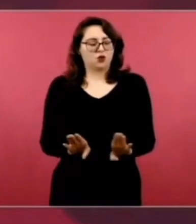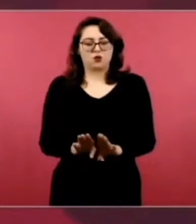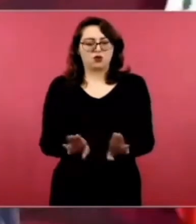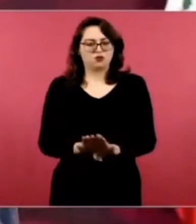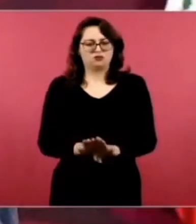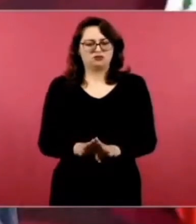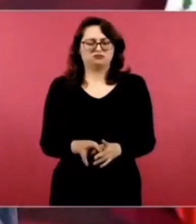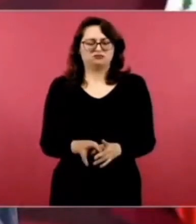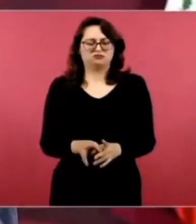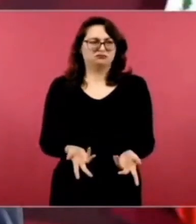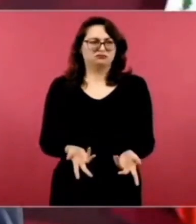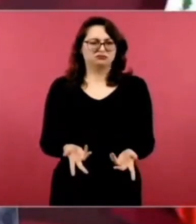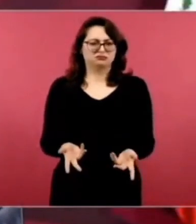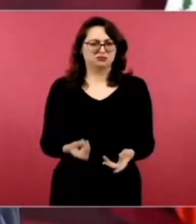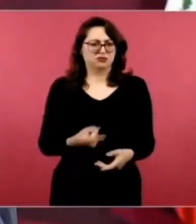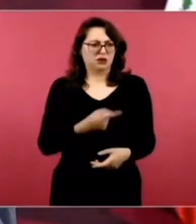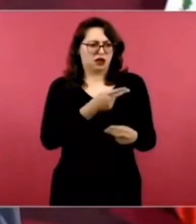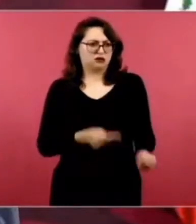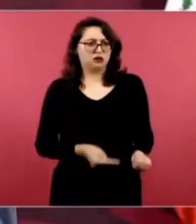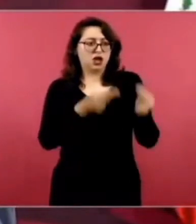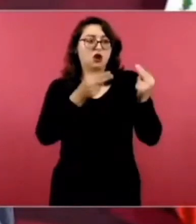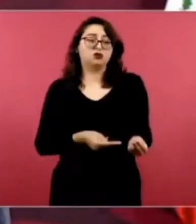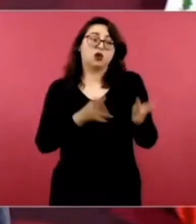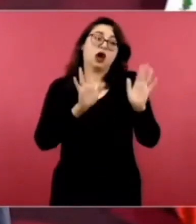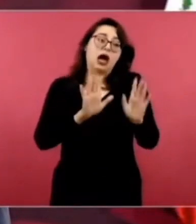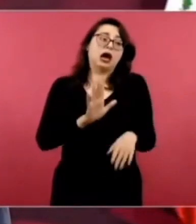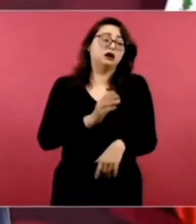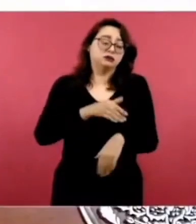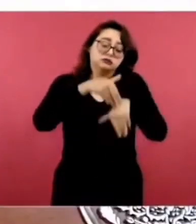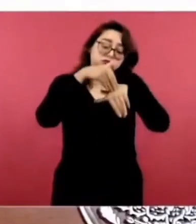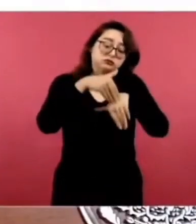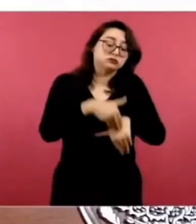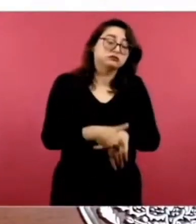¿Por qué? ¿Nada más por el negocio?